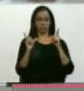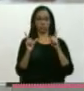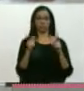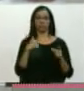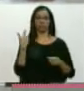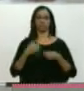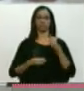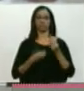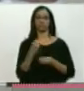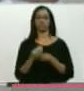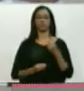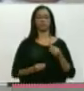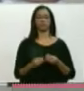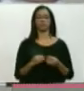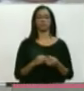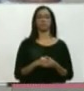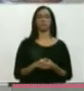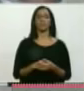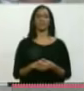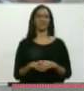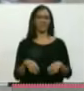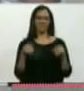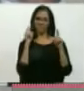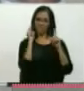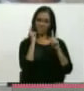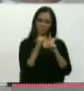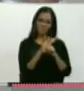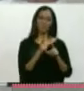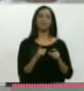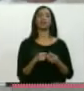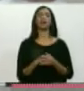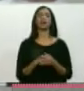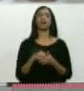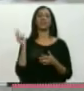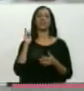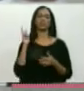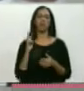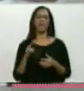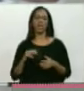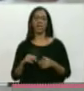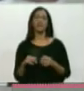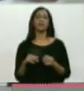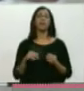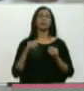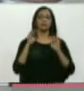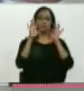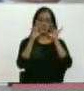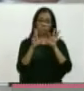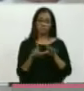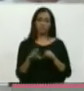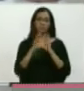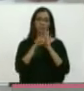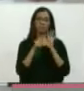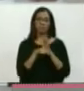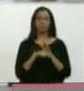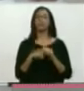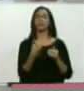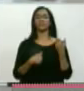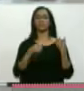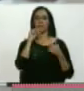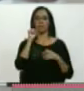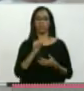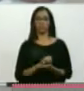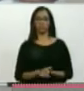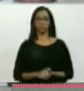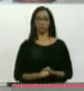hacerlo, es directamente a la República Bolivariana de Venezuela, dirigida constitucionalmente por el presidente Nicolás Maduro.